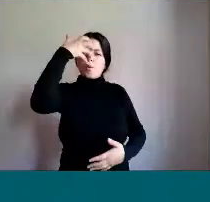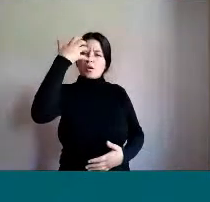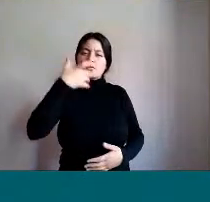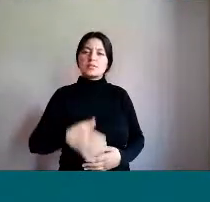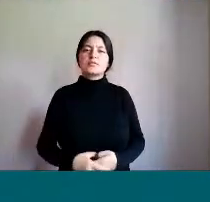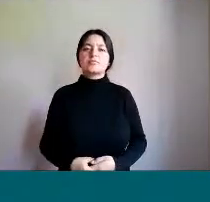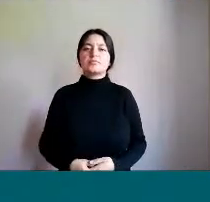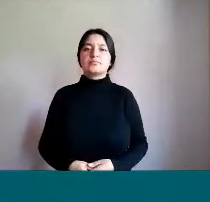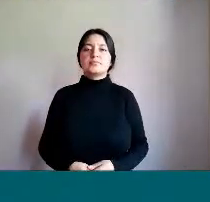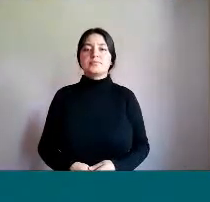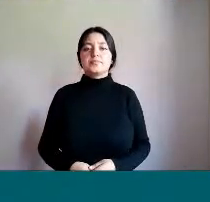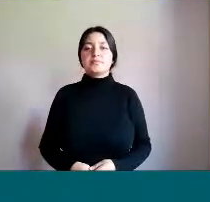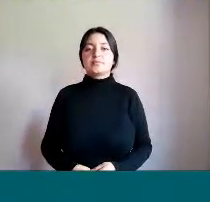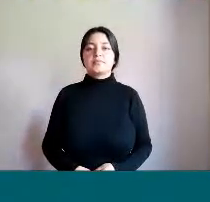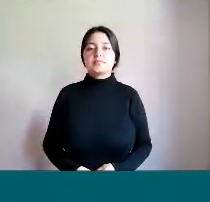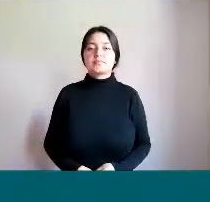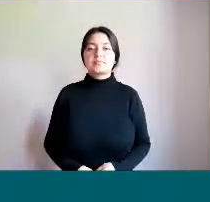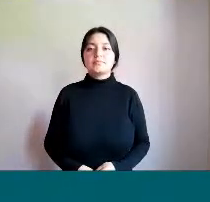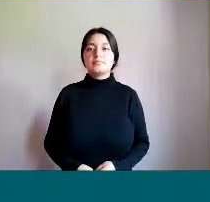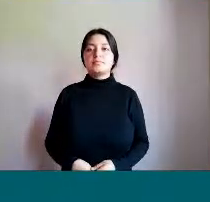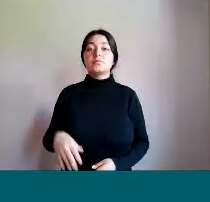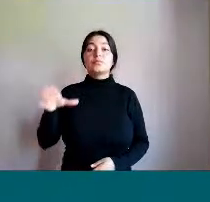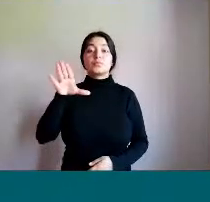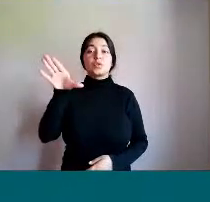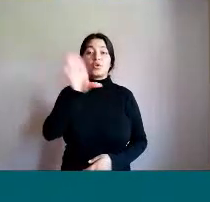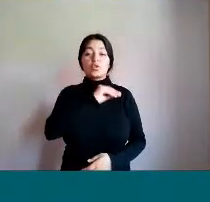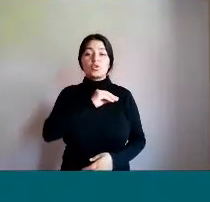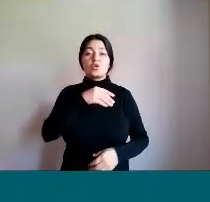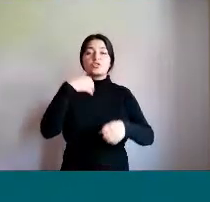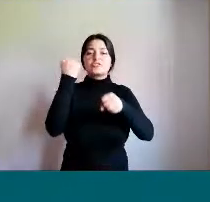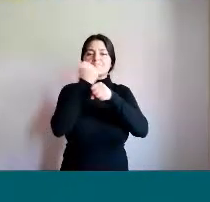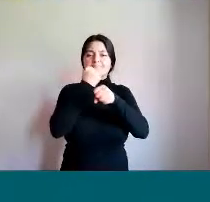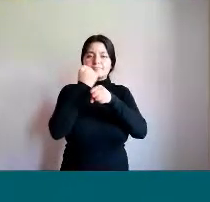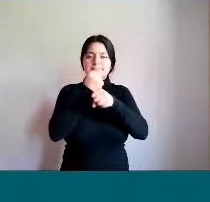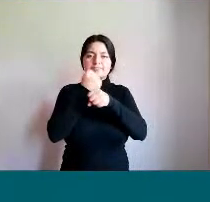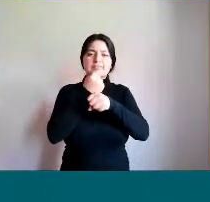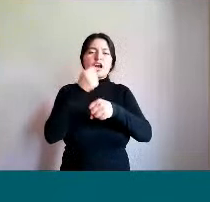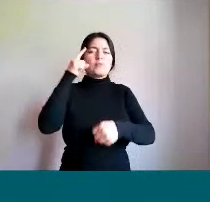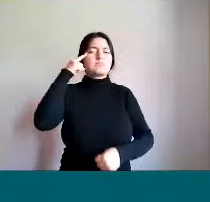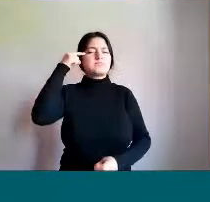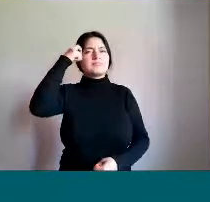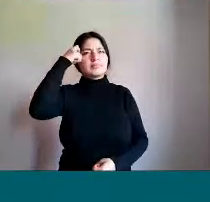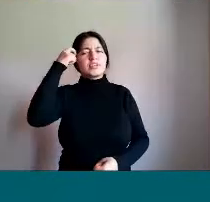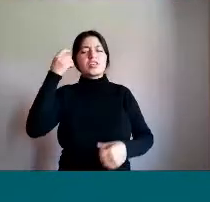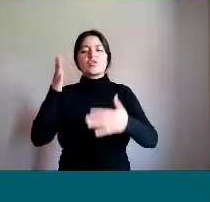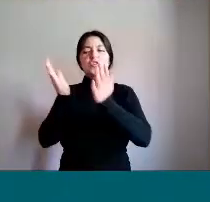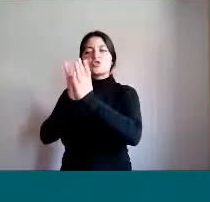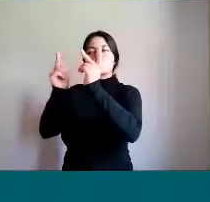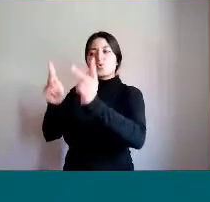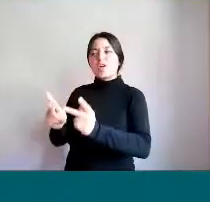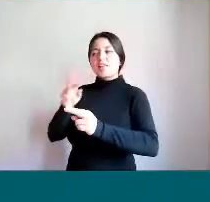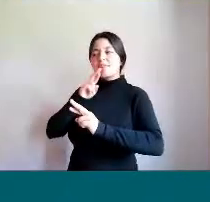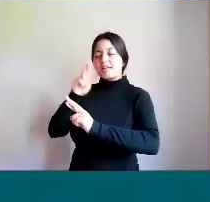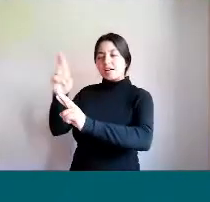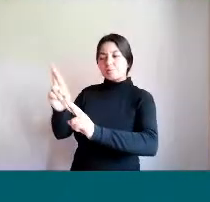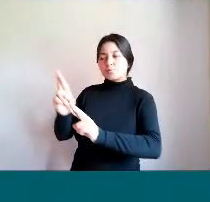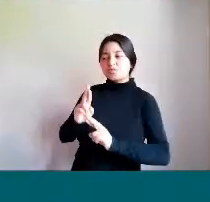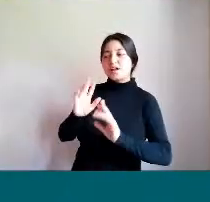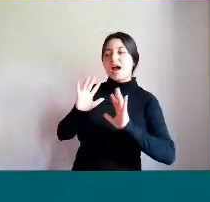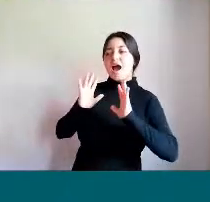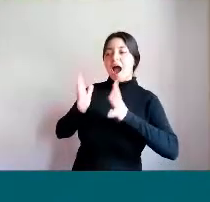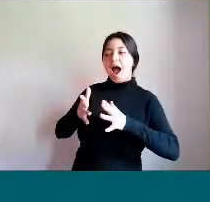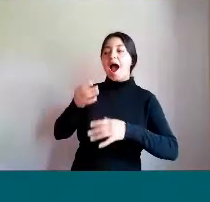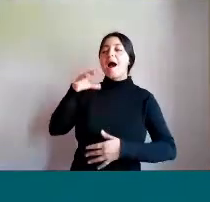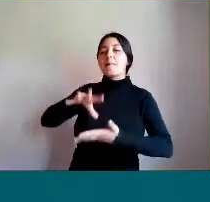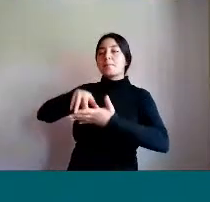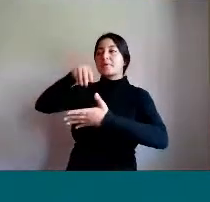contenido? Nosotros trabajamos con los REAs, con los resultados esperados de aprendizaje. Aquí lo que primero que hacemos es que este objetivo lo